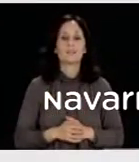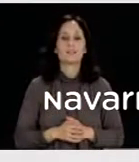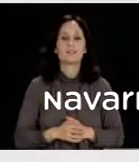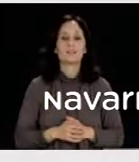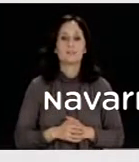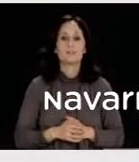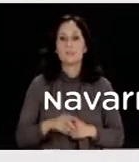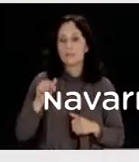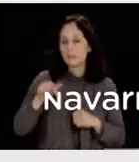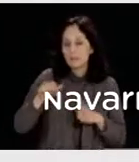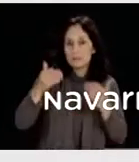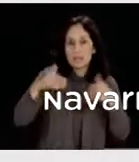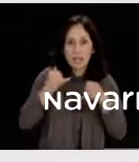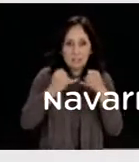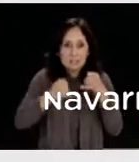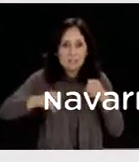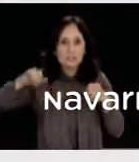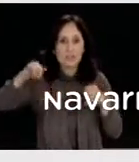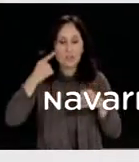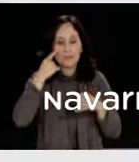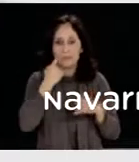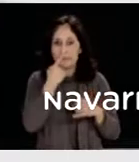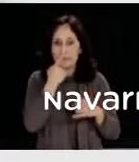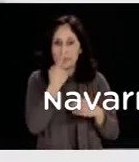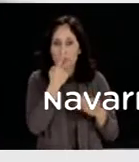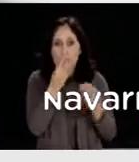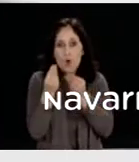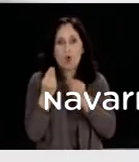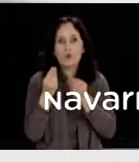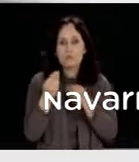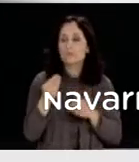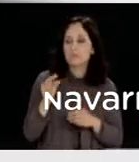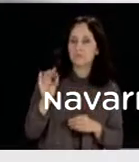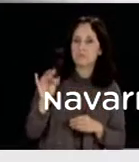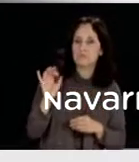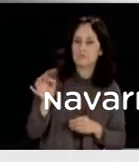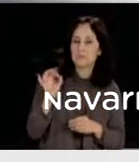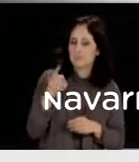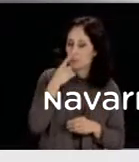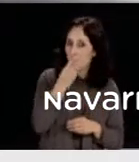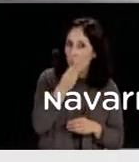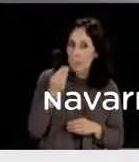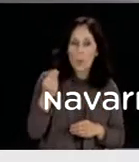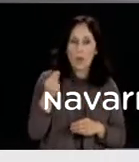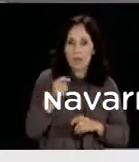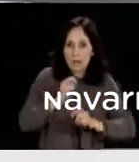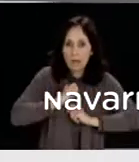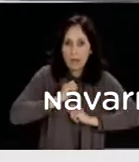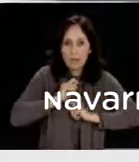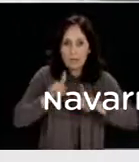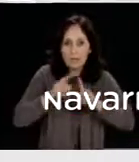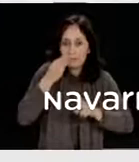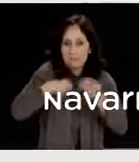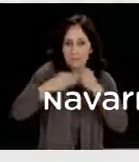Aquí estamos ya con toda la chistorra, pero mira cómo huele, ¿eh? Sí, mira, vamos. Cómo ha hecho esto. Esto huele... Mira cómo se acercan aquí. Huele